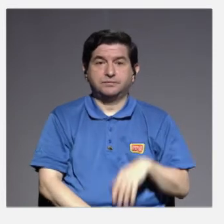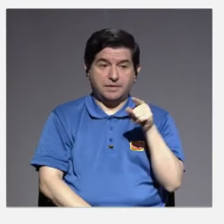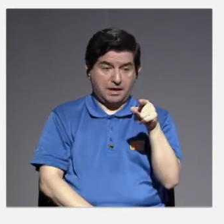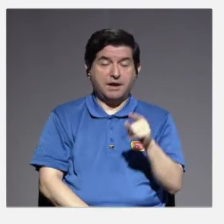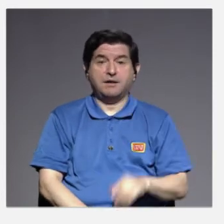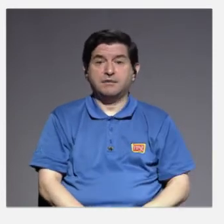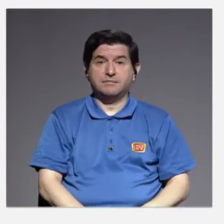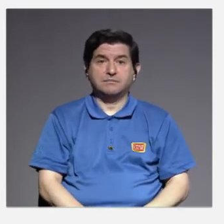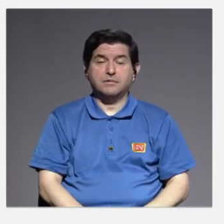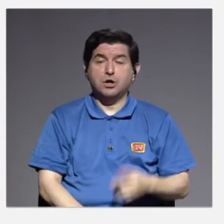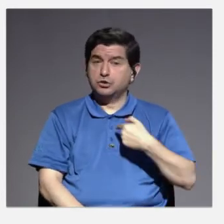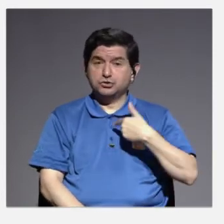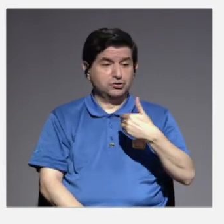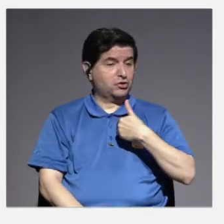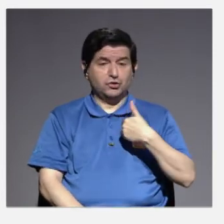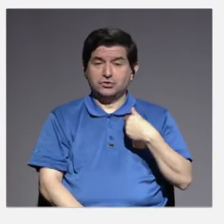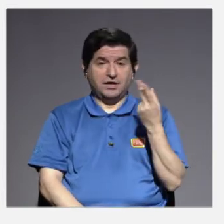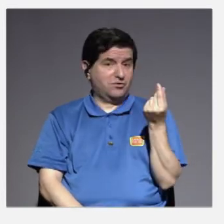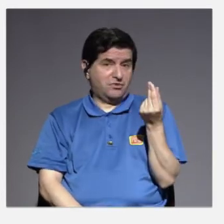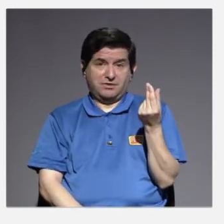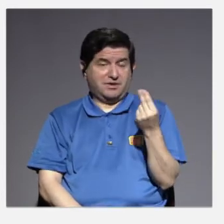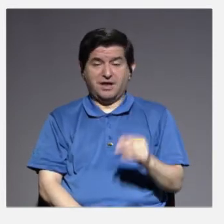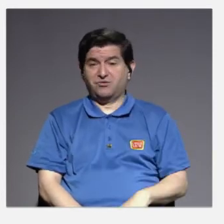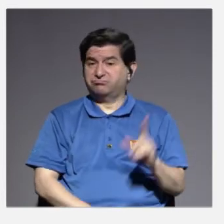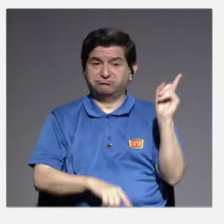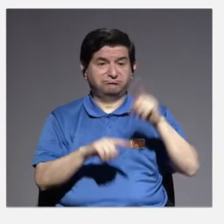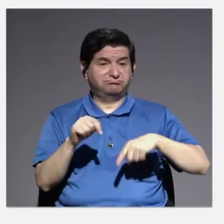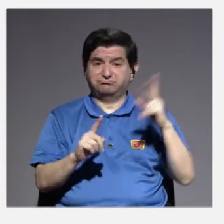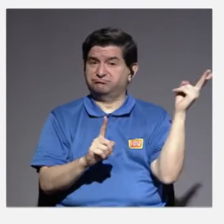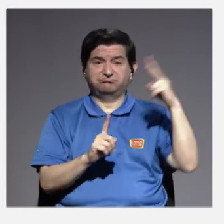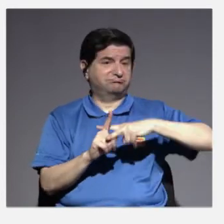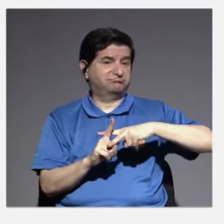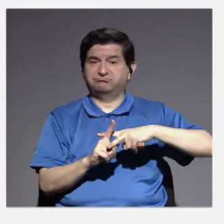bueno, básicamente si yo no tengo recurso financiero, pues no puedo llevar a cabo